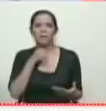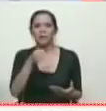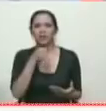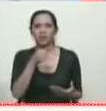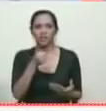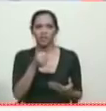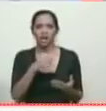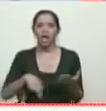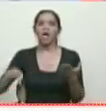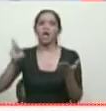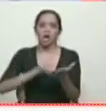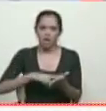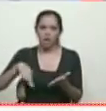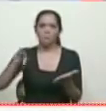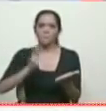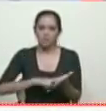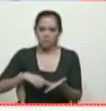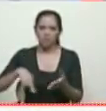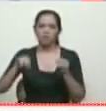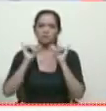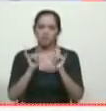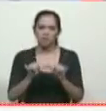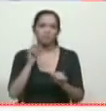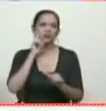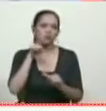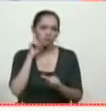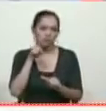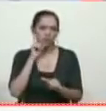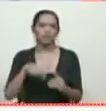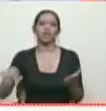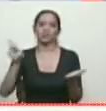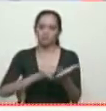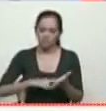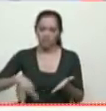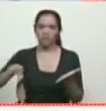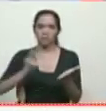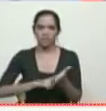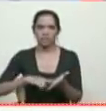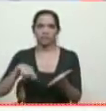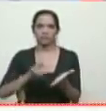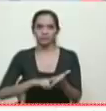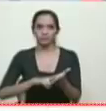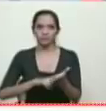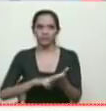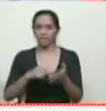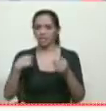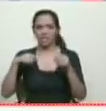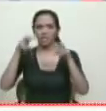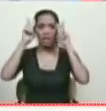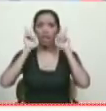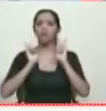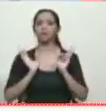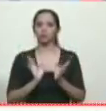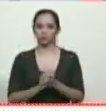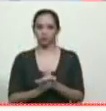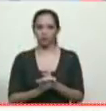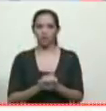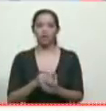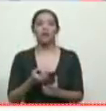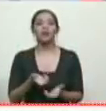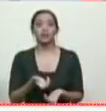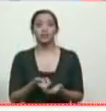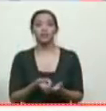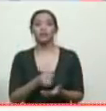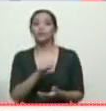a repetir la misma infamia, a repetirla y a repetirla, y queda impune. Cobardía roja, vete